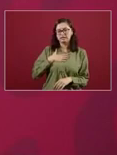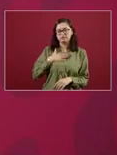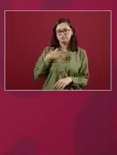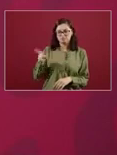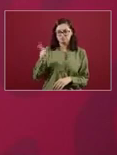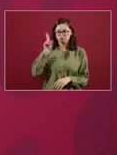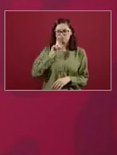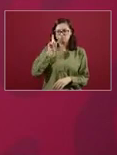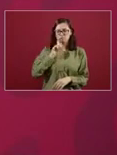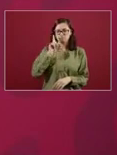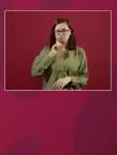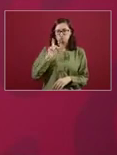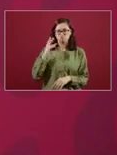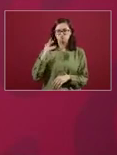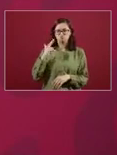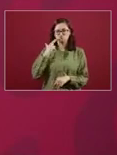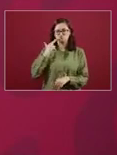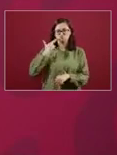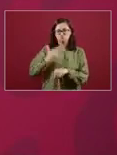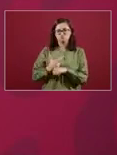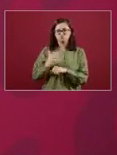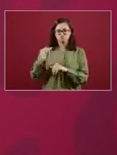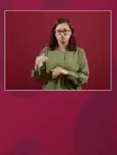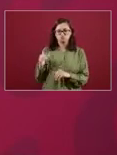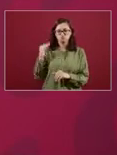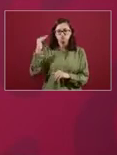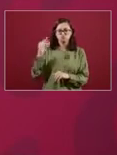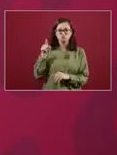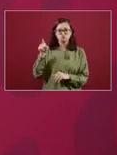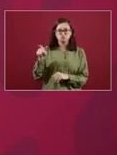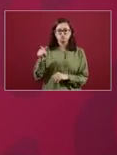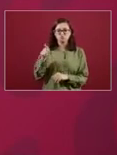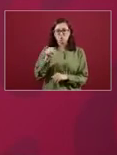alta comisionada de Derechos Humanos de la UNAM,